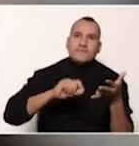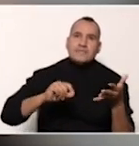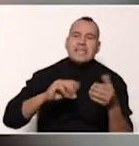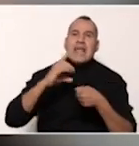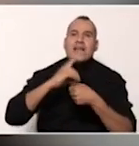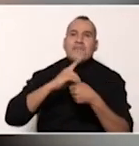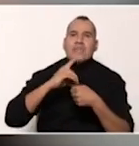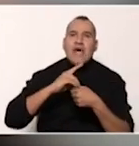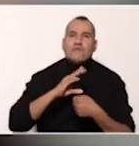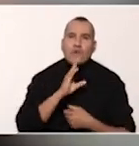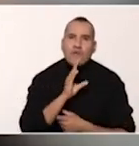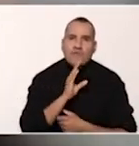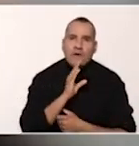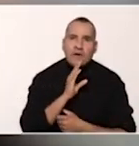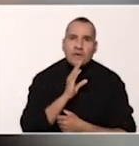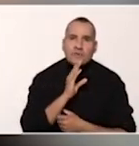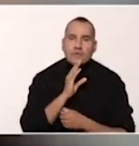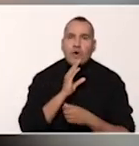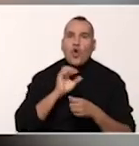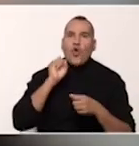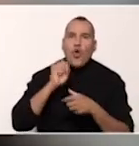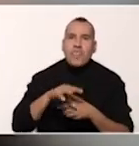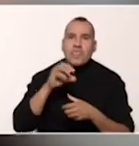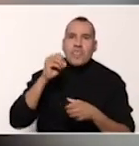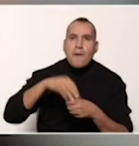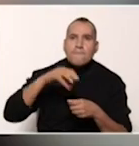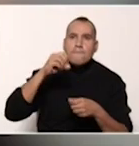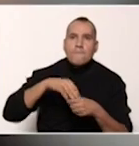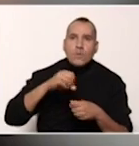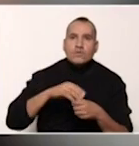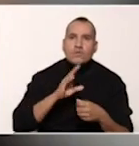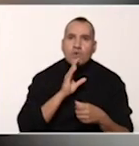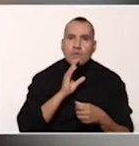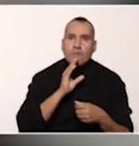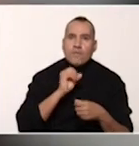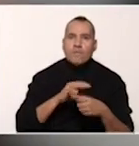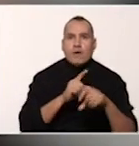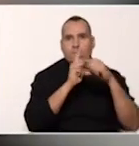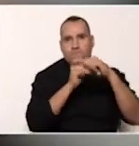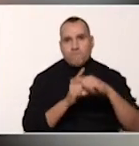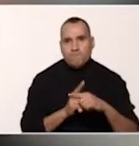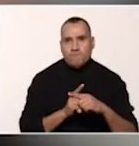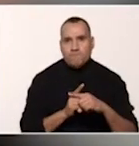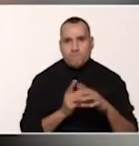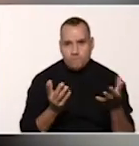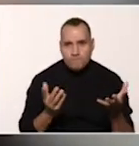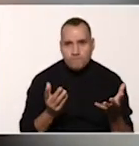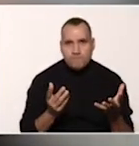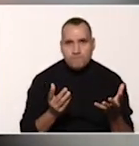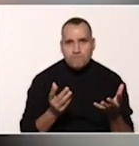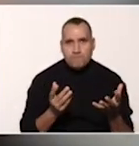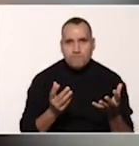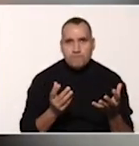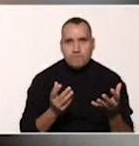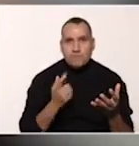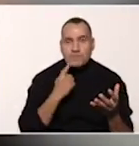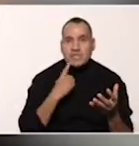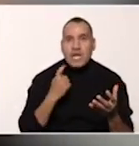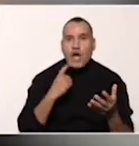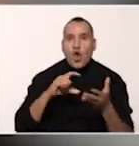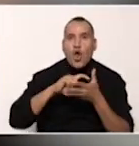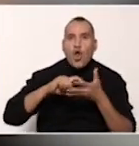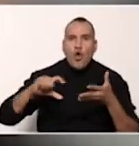banco, más los depósitos en tránsito, se quedaría un subtotal, y lo restaríamos con los cheques